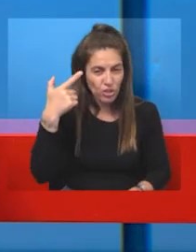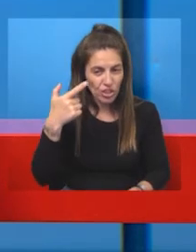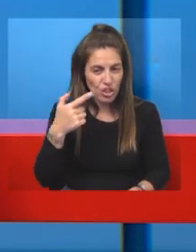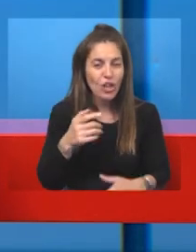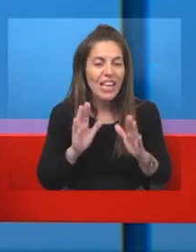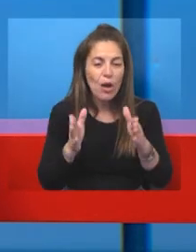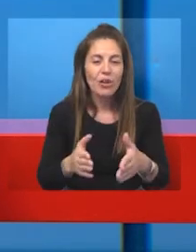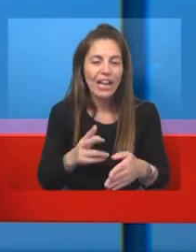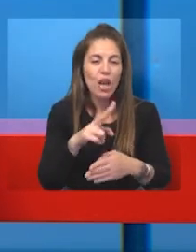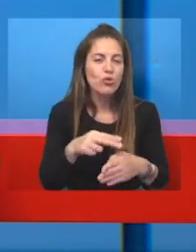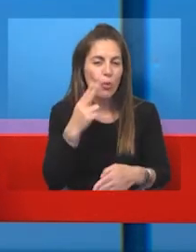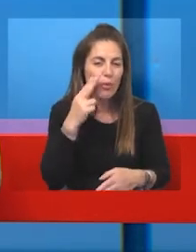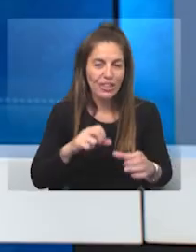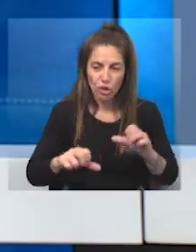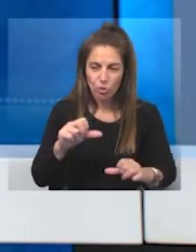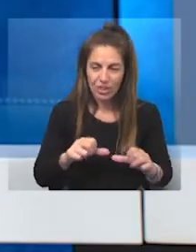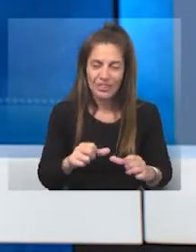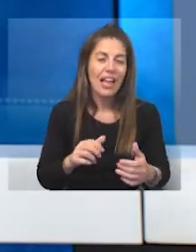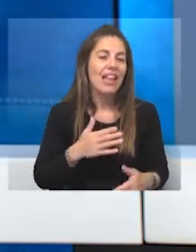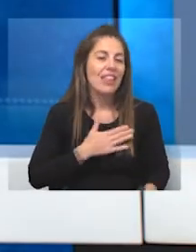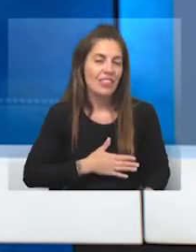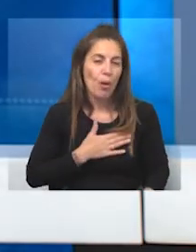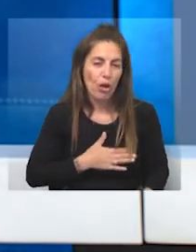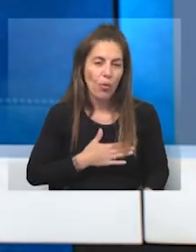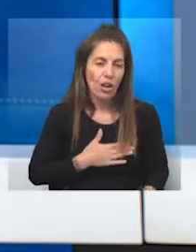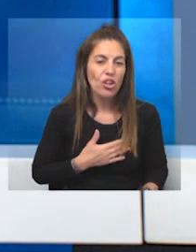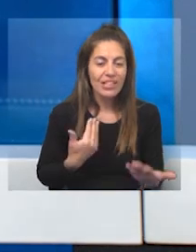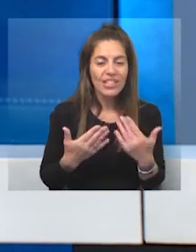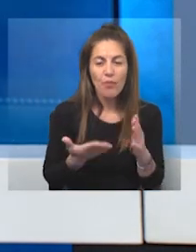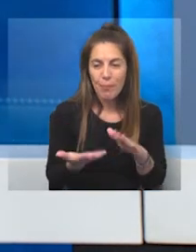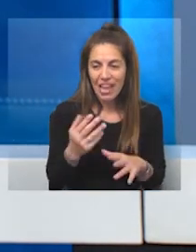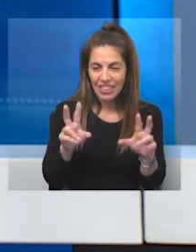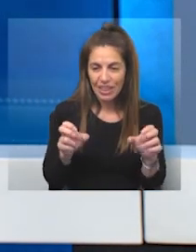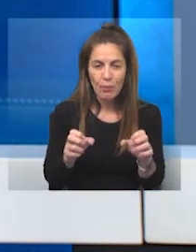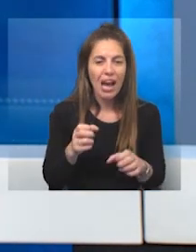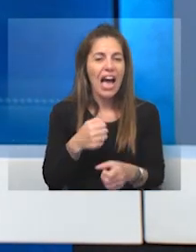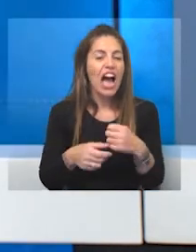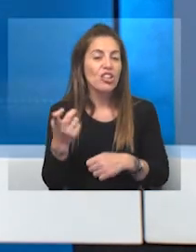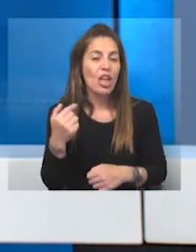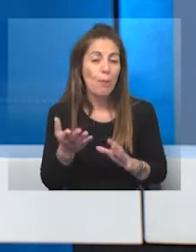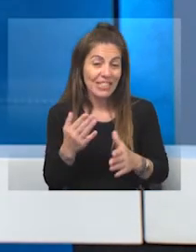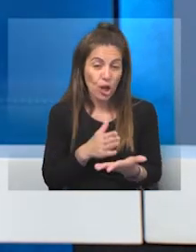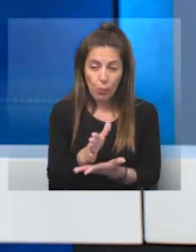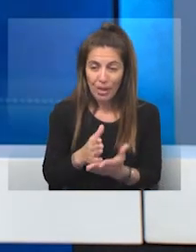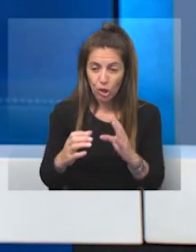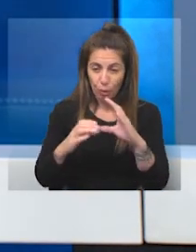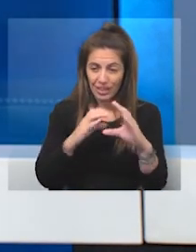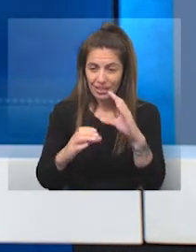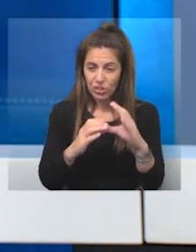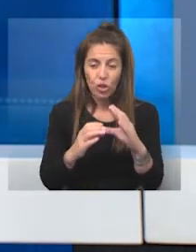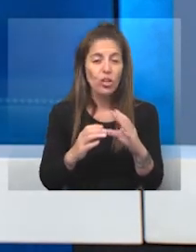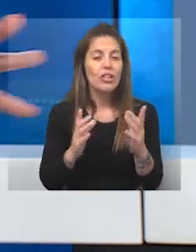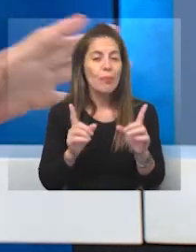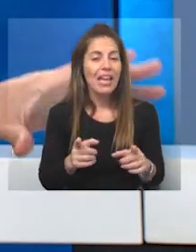abordaje del uso problemático de sustancias ahora Estamos de acuerdo que ahora se habla un poco más del tema no capaz que unos años mismo en los medios de comunicación acá es como una especie de autocrítica